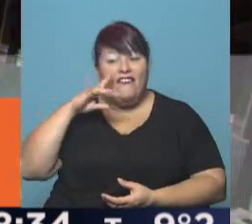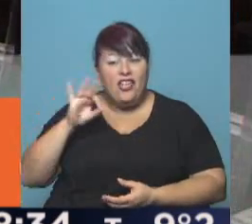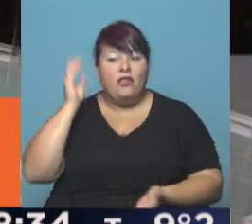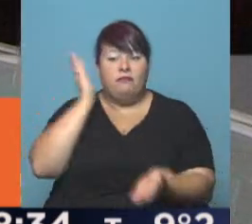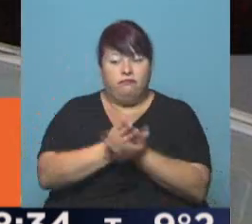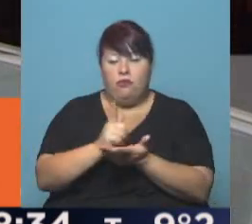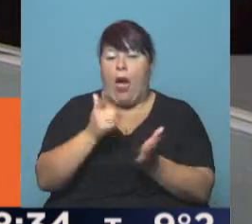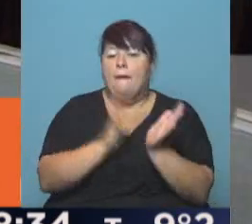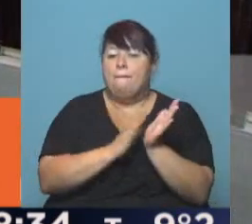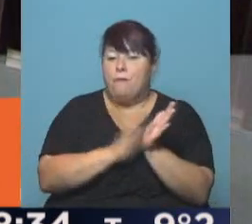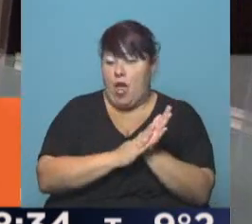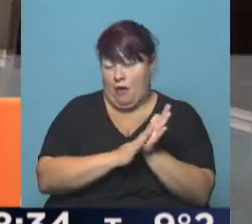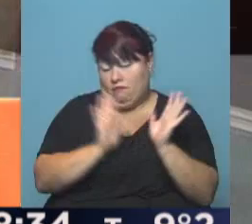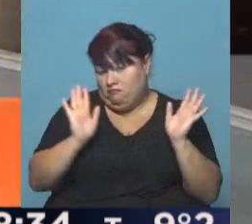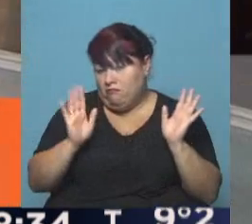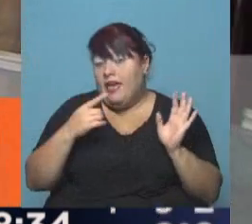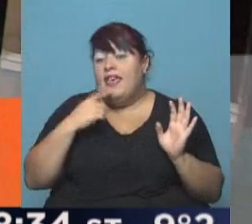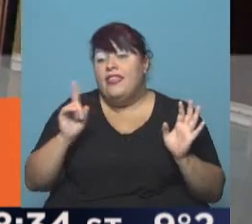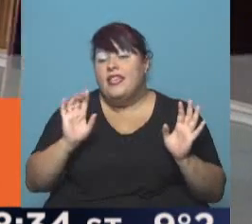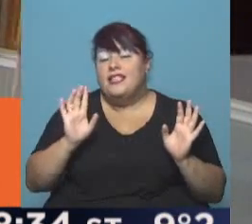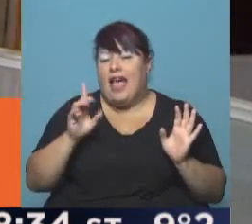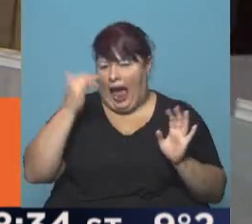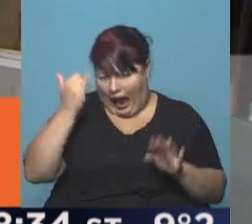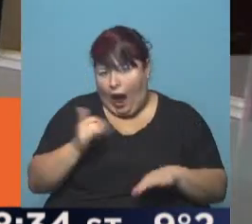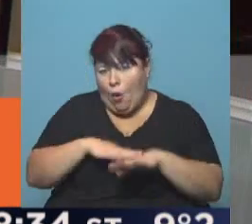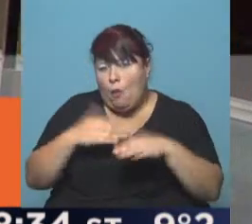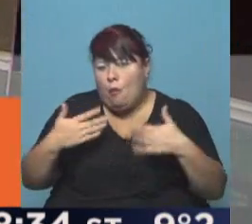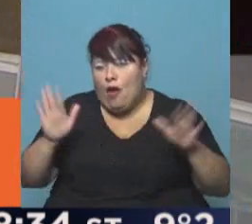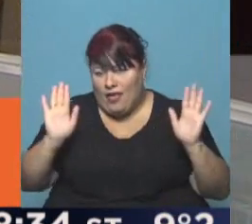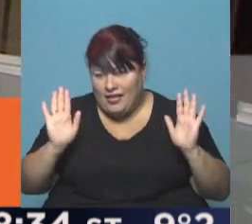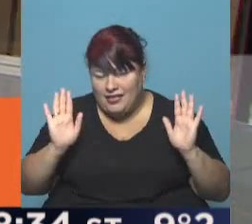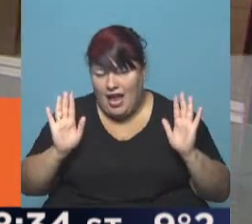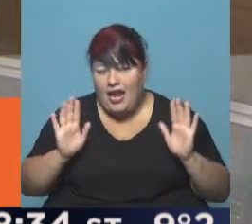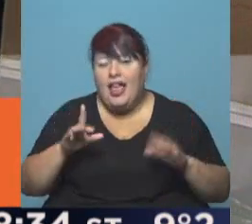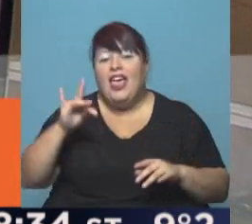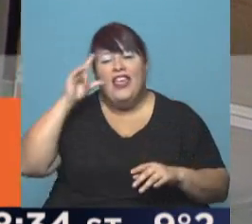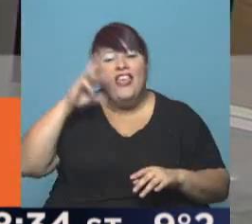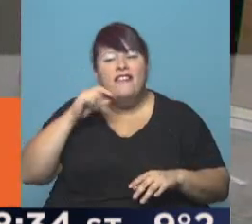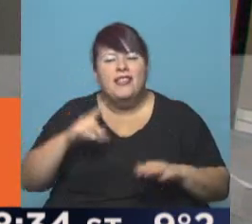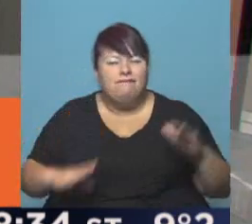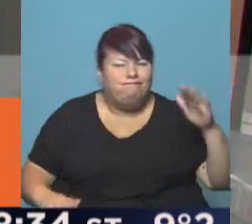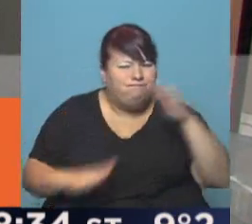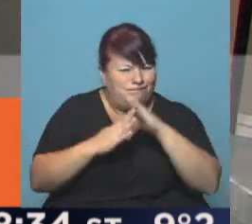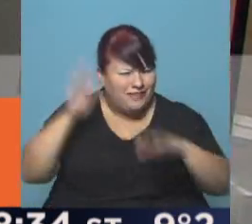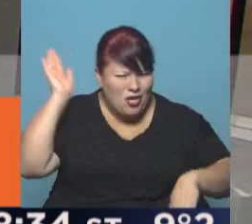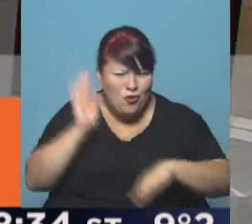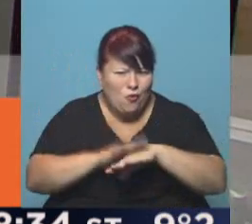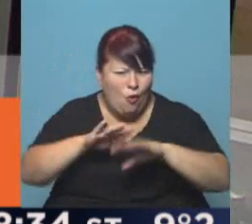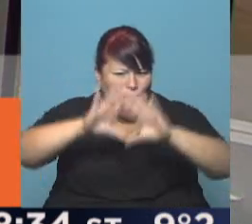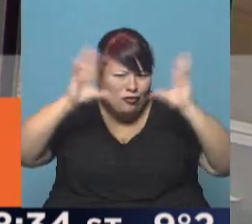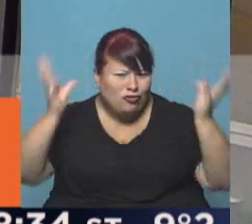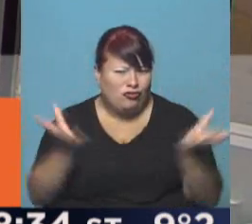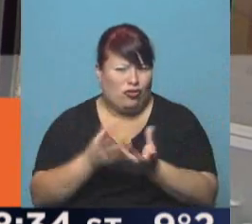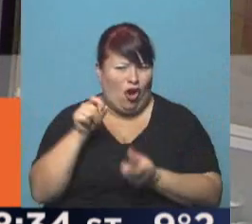dictada la falta de mérito, que no quiere decir que no tenga responsabilidad alguna. Julio De Vido es el máximo responsable de todo